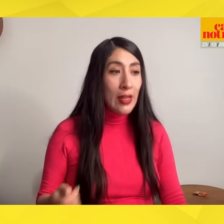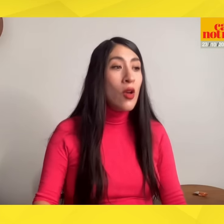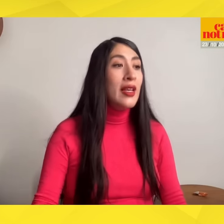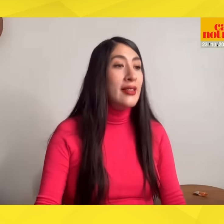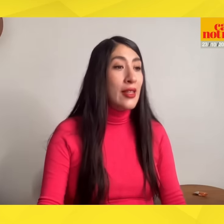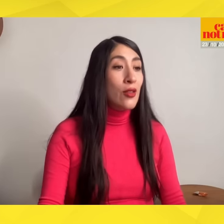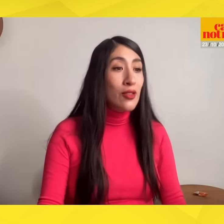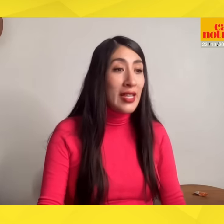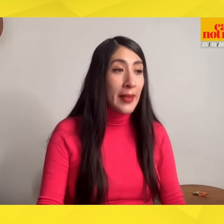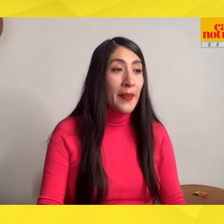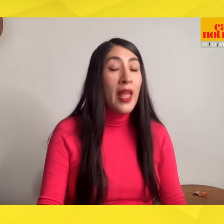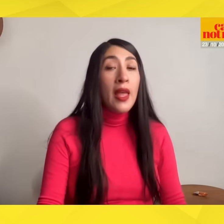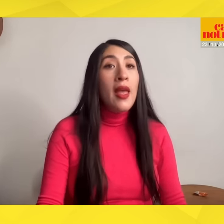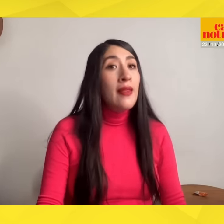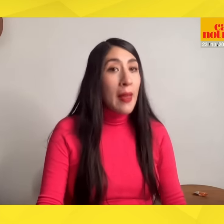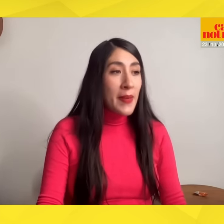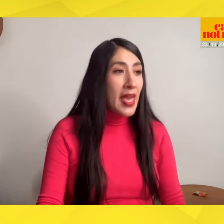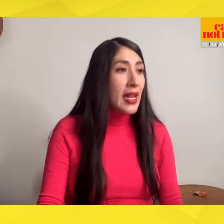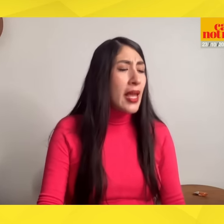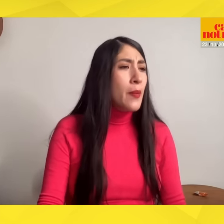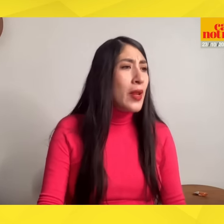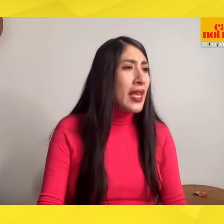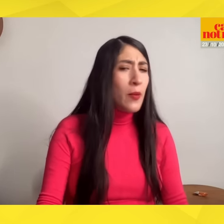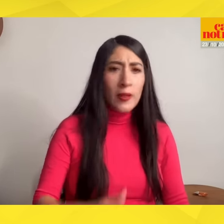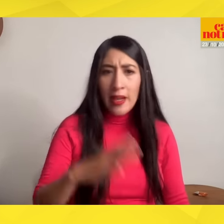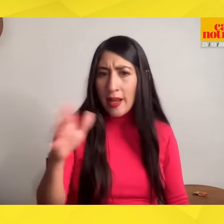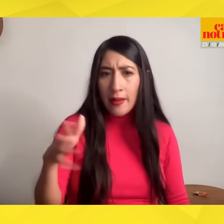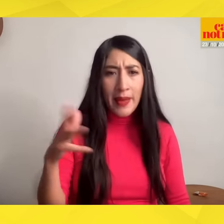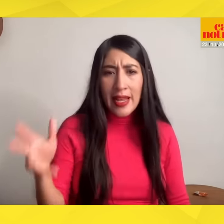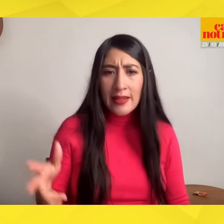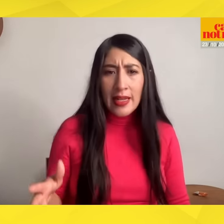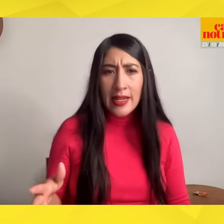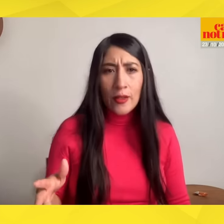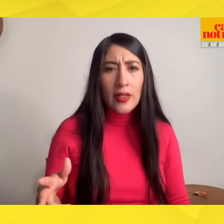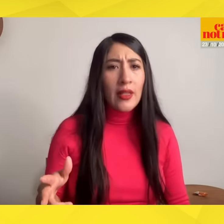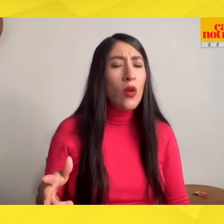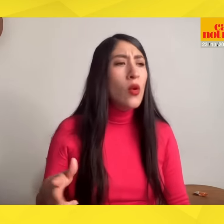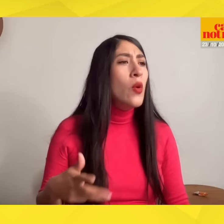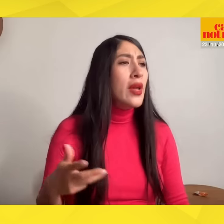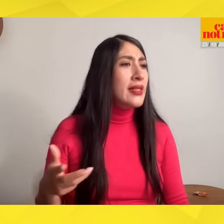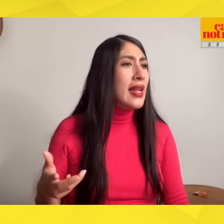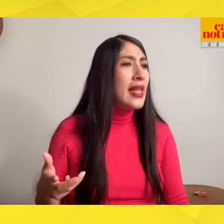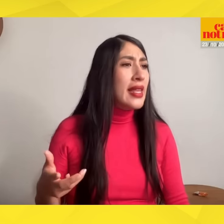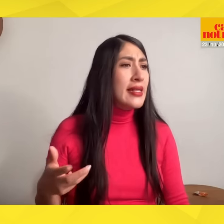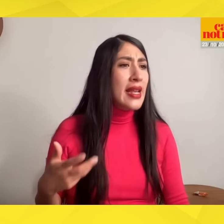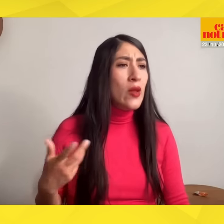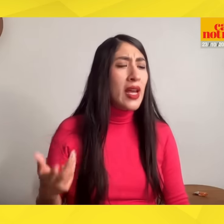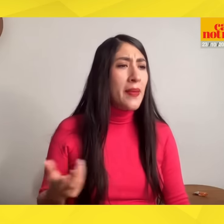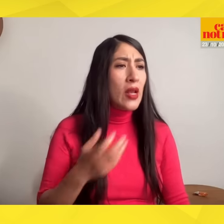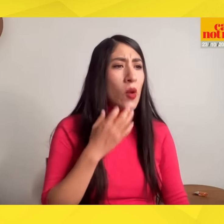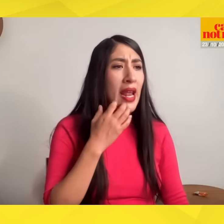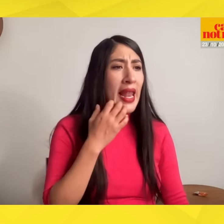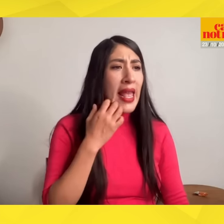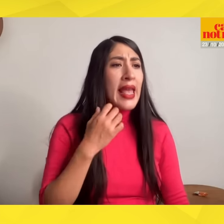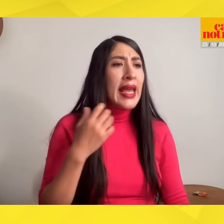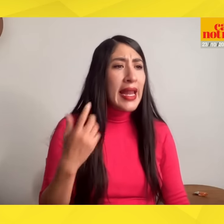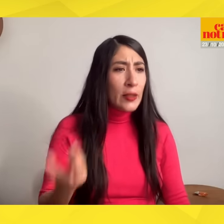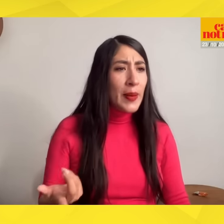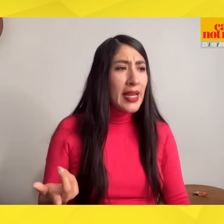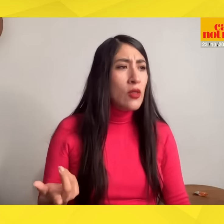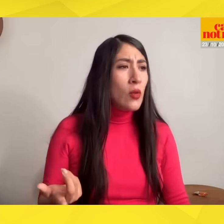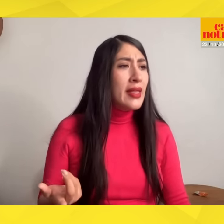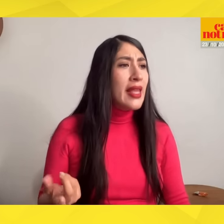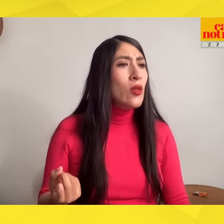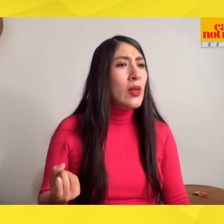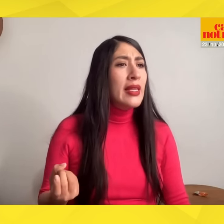105 y 107 también eh Por ejemplo entre varias de las reacciones que hubo está la del senador Javier Corral que